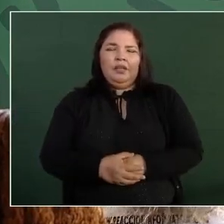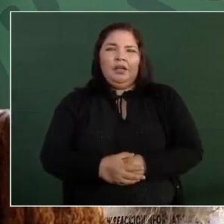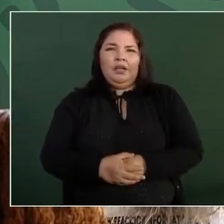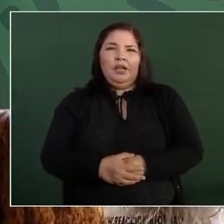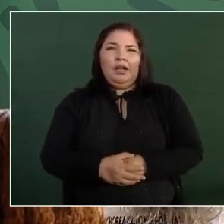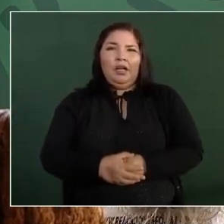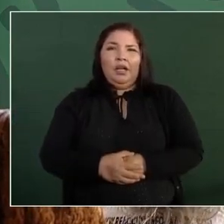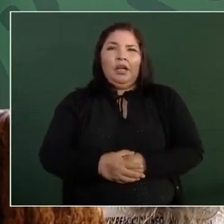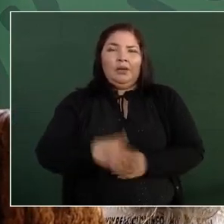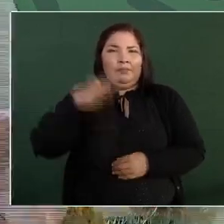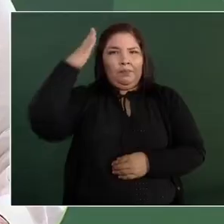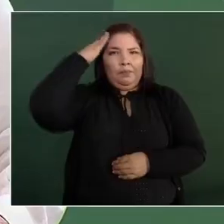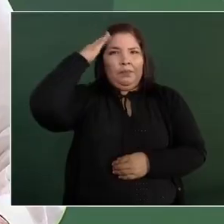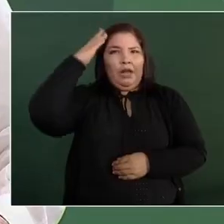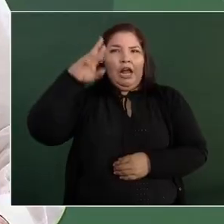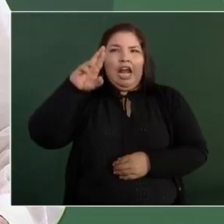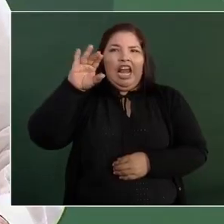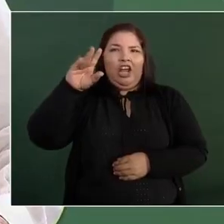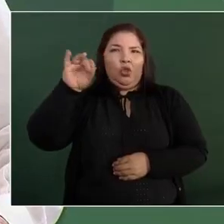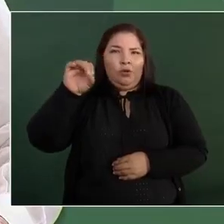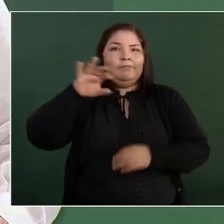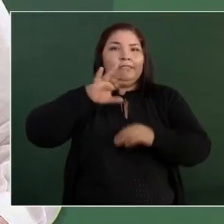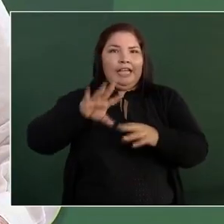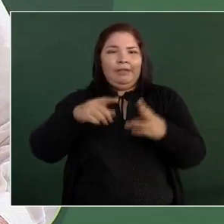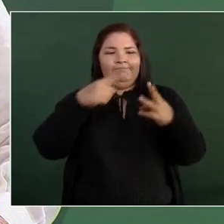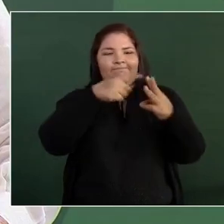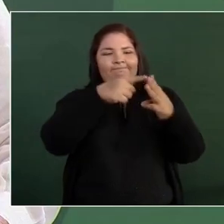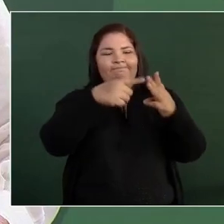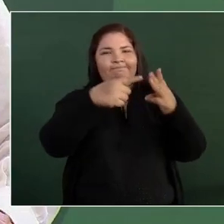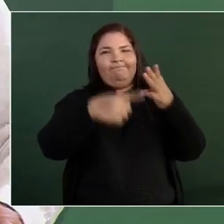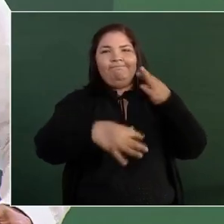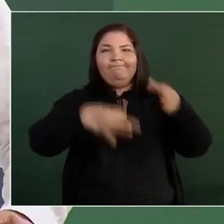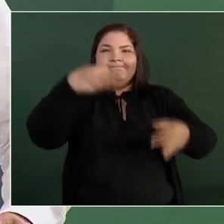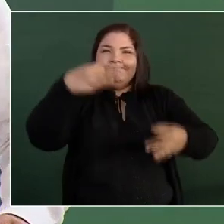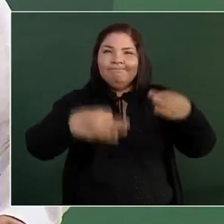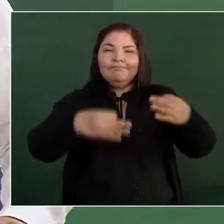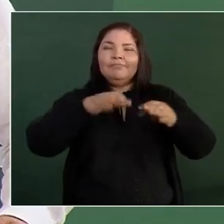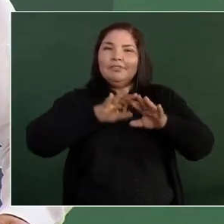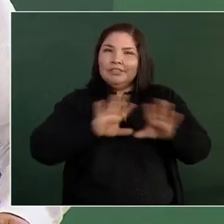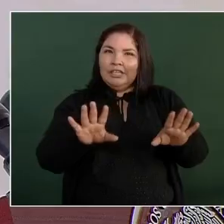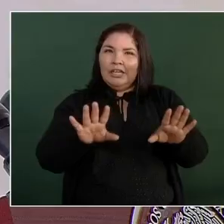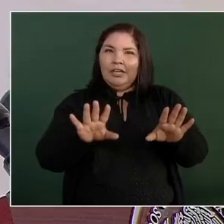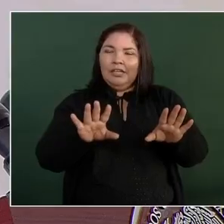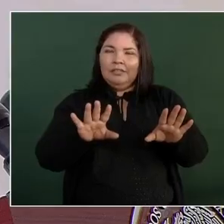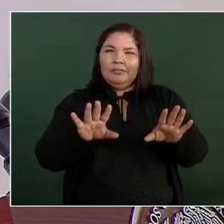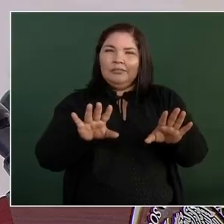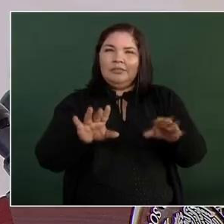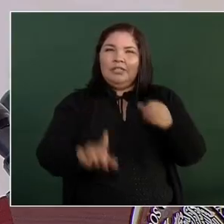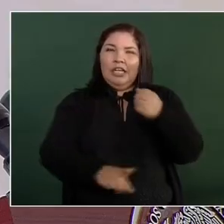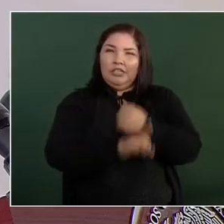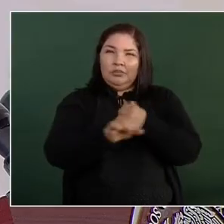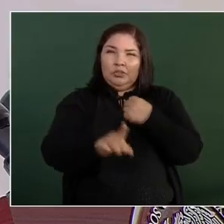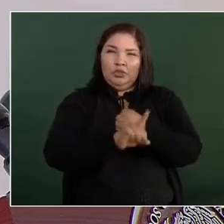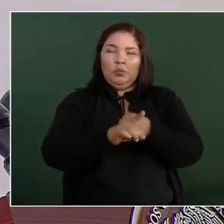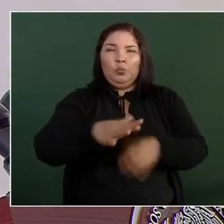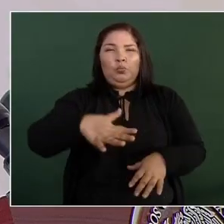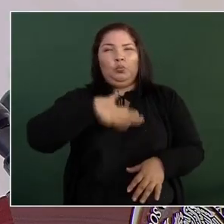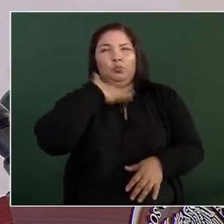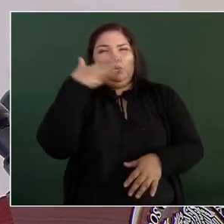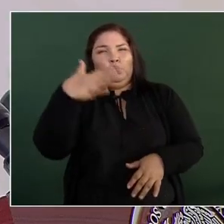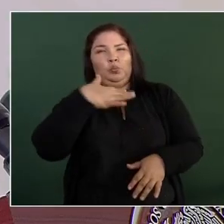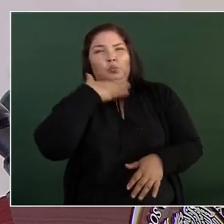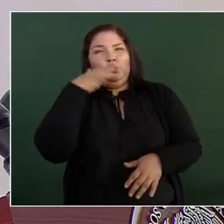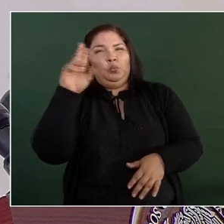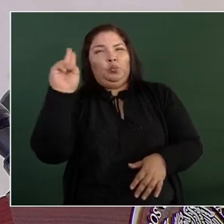El rector ya tiene tres vinculaciones a proceso por este asunto. Es un problema de corrupción.